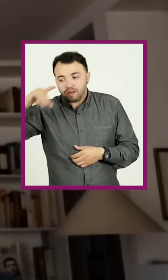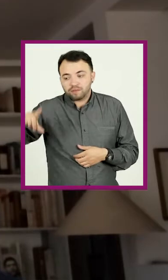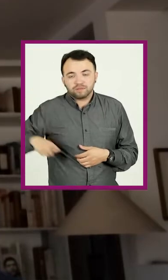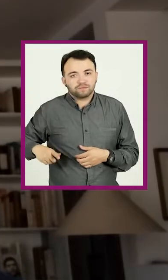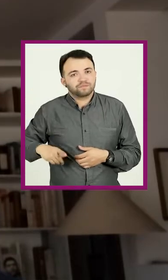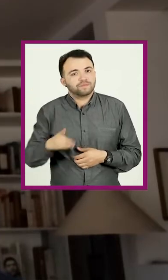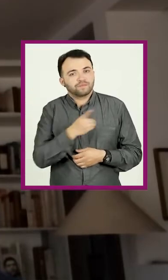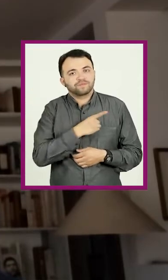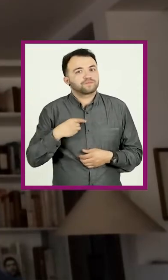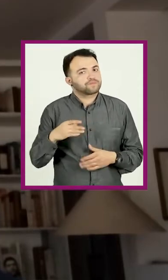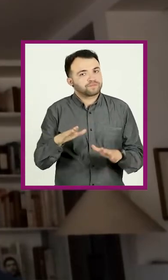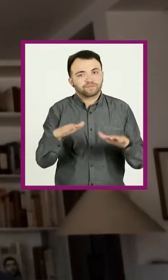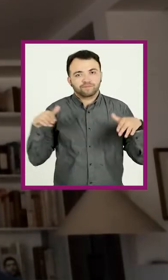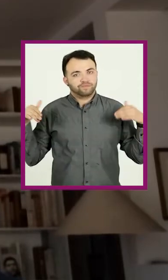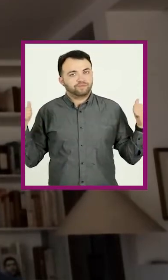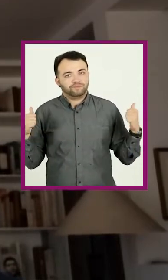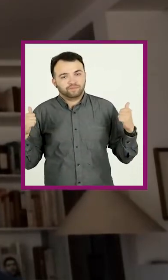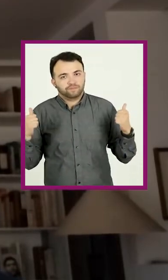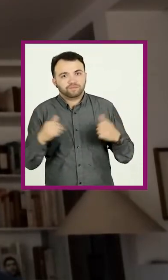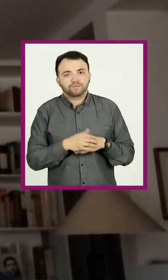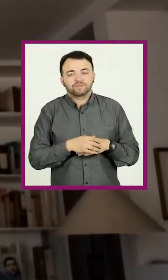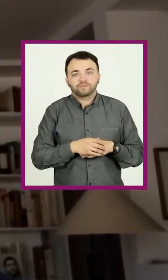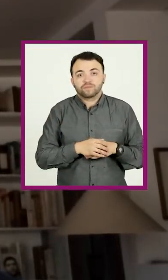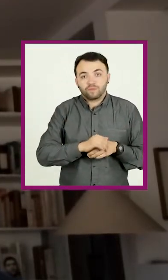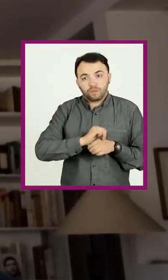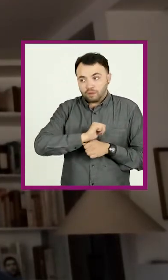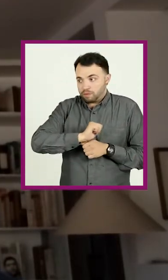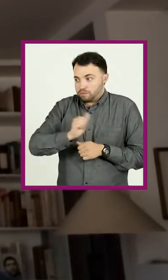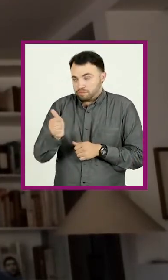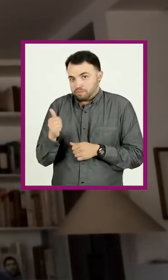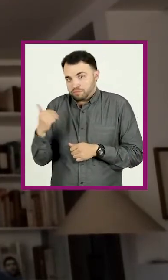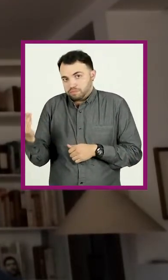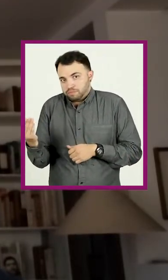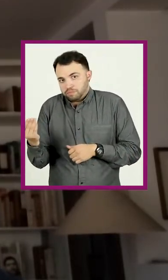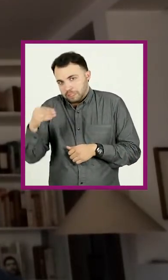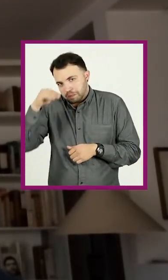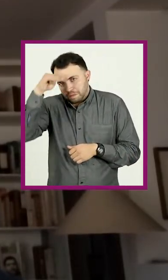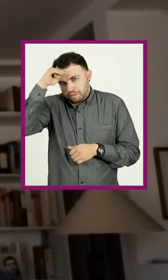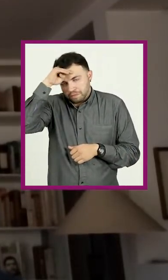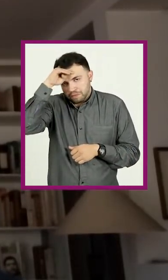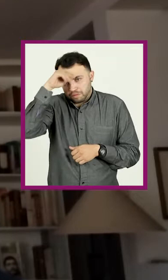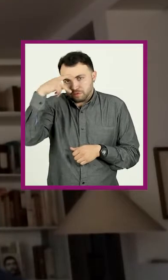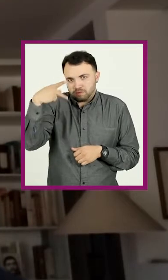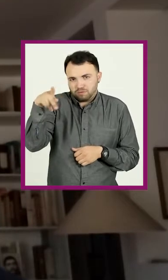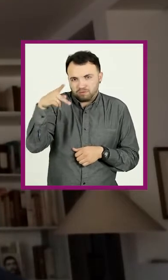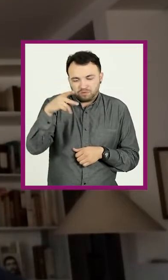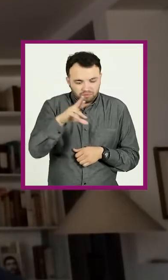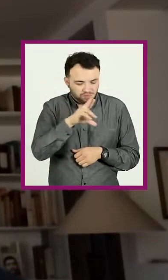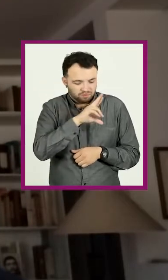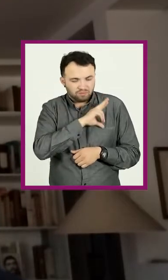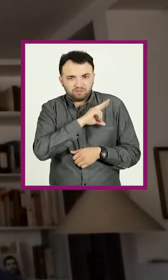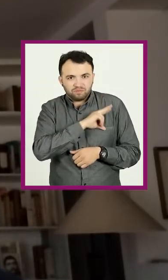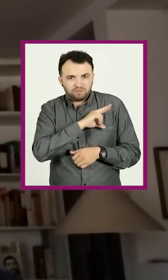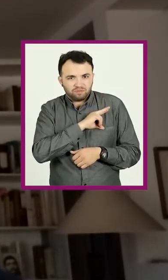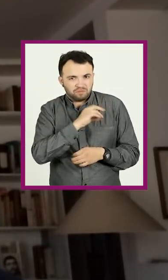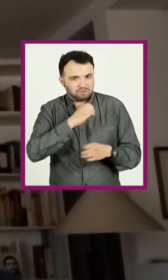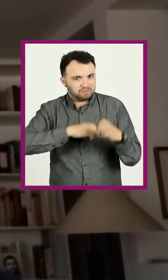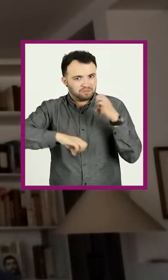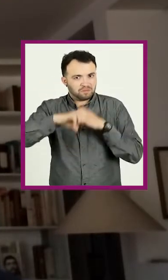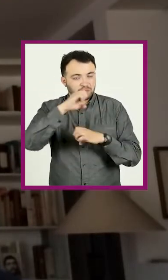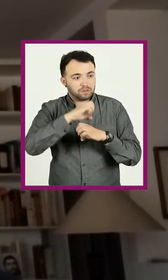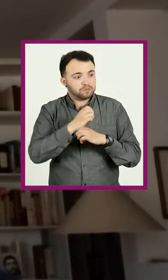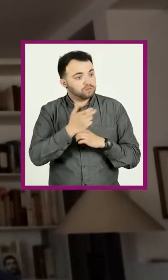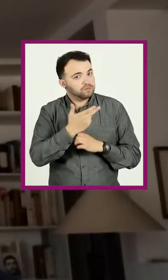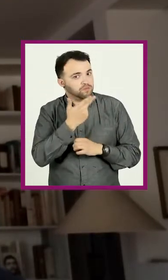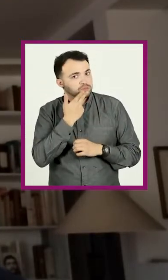otros, muchos, que piensan que el Estado debe retraerse. De otro lado, podemos pensar que la